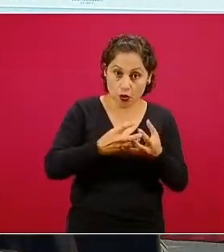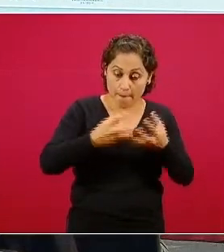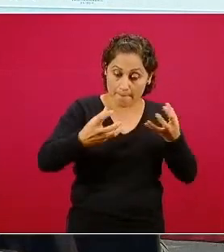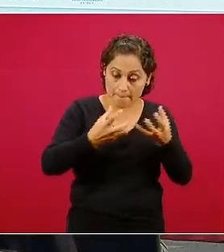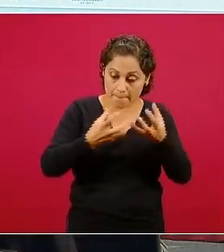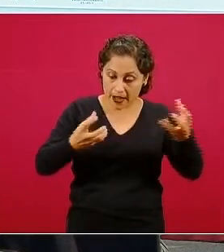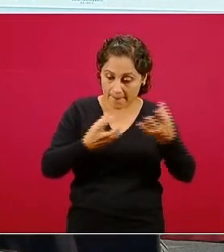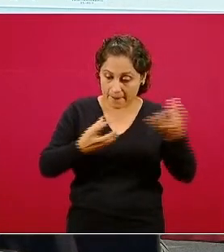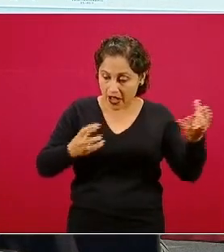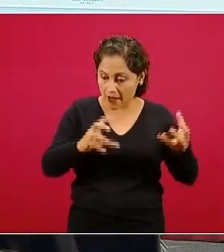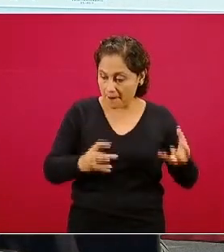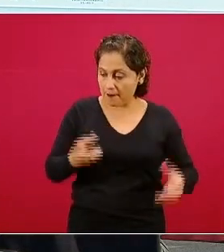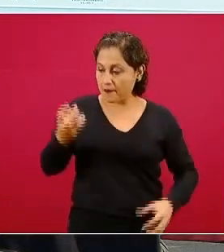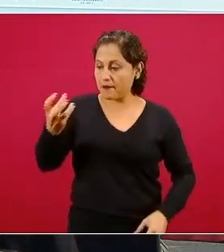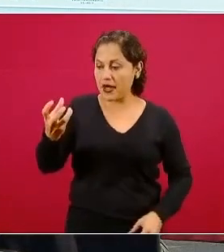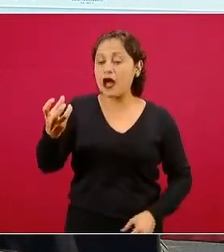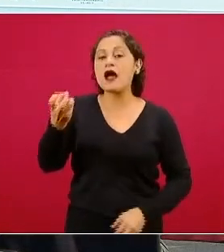le deja es las características que